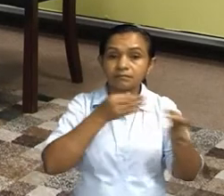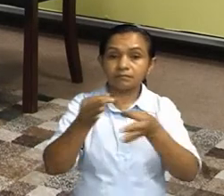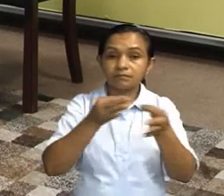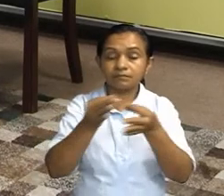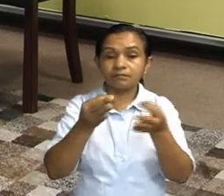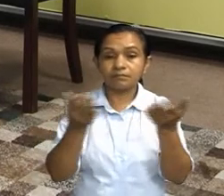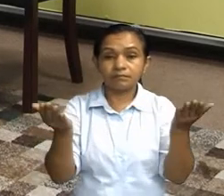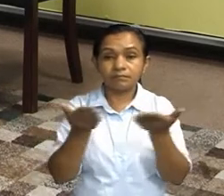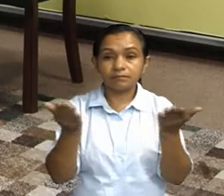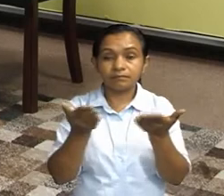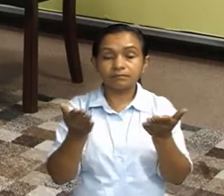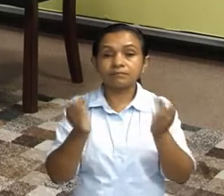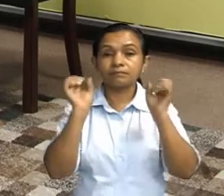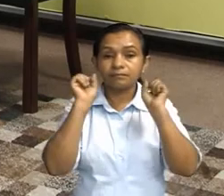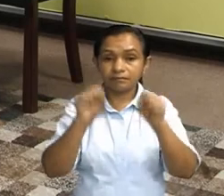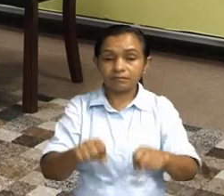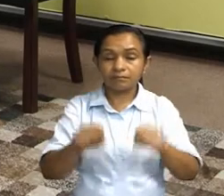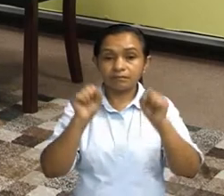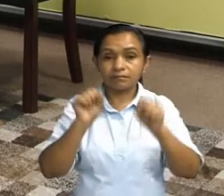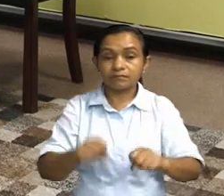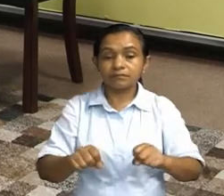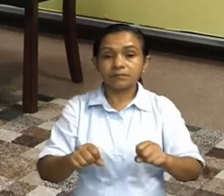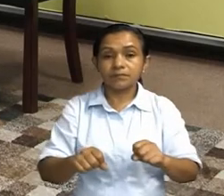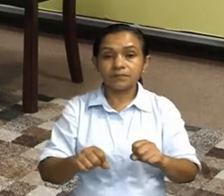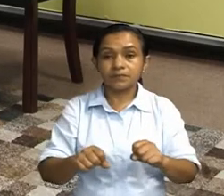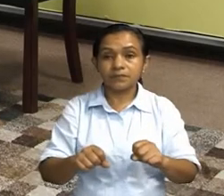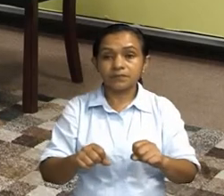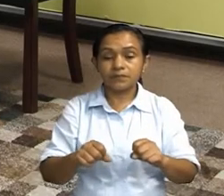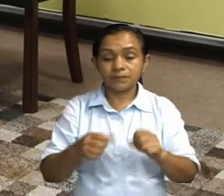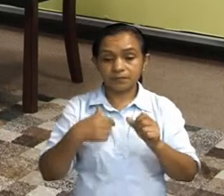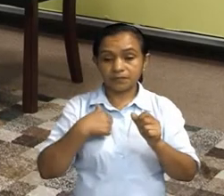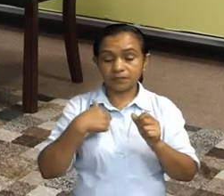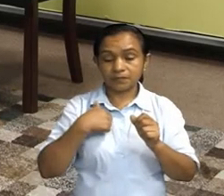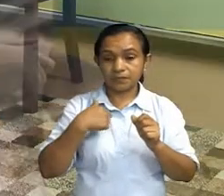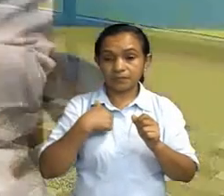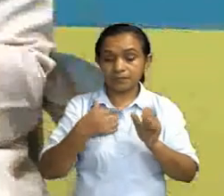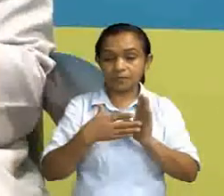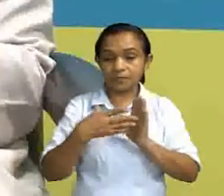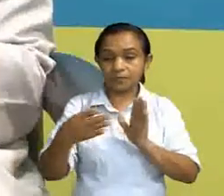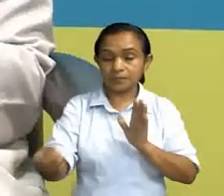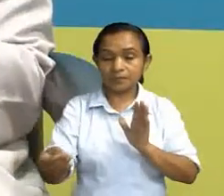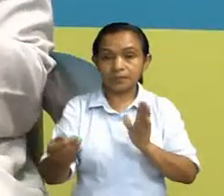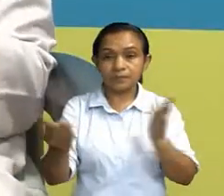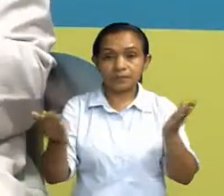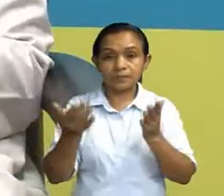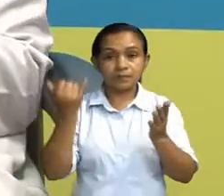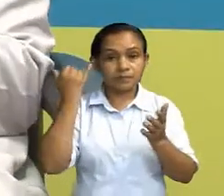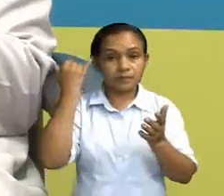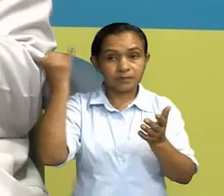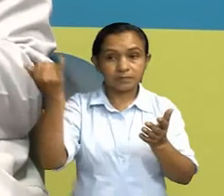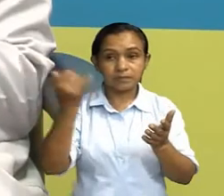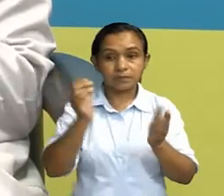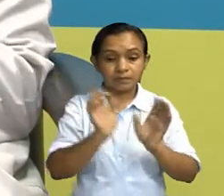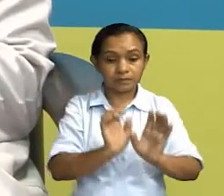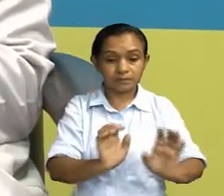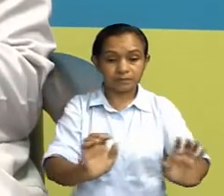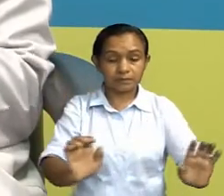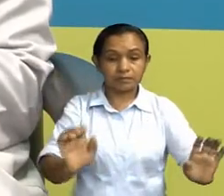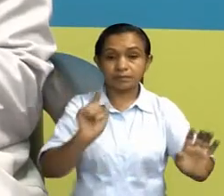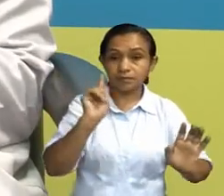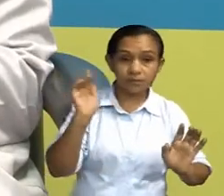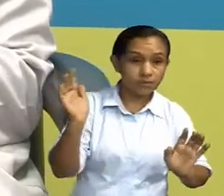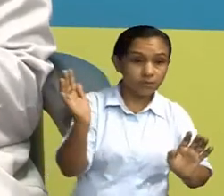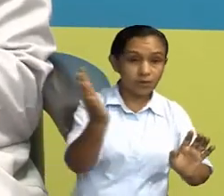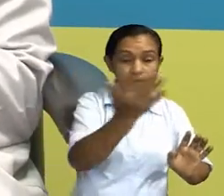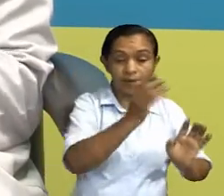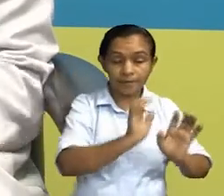la posibilidad que no quiero transmitir ni que se lleven la idea, ¿verdad?, que una niña, todas las niñas que